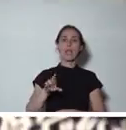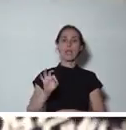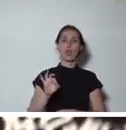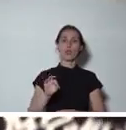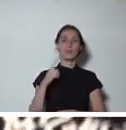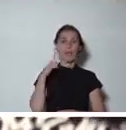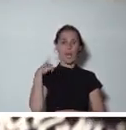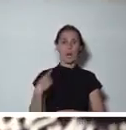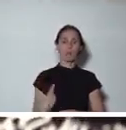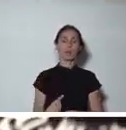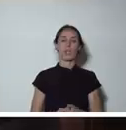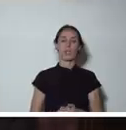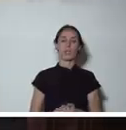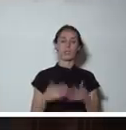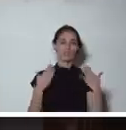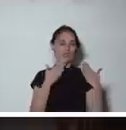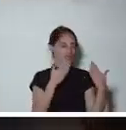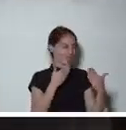gracias